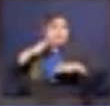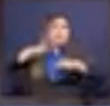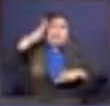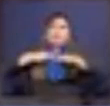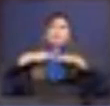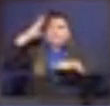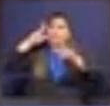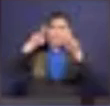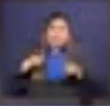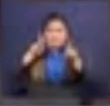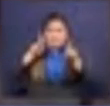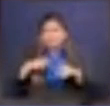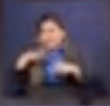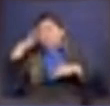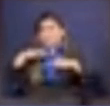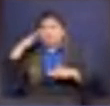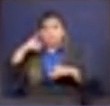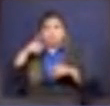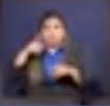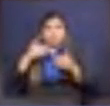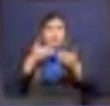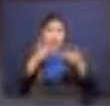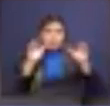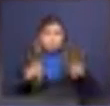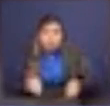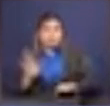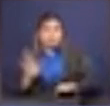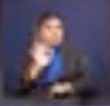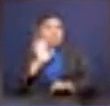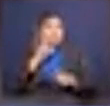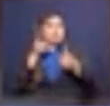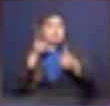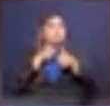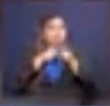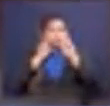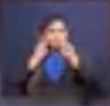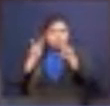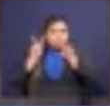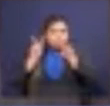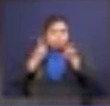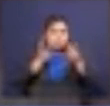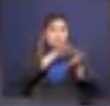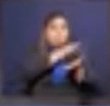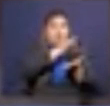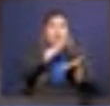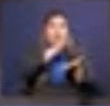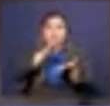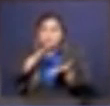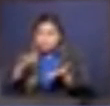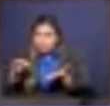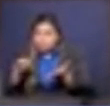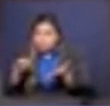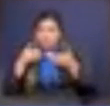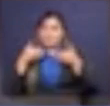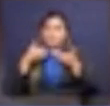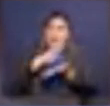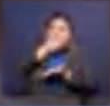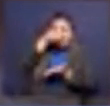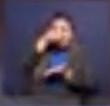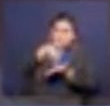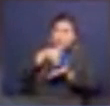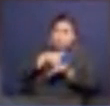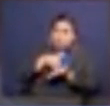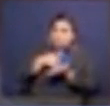de la provincia o región, el nivel de riesgo de la actividad,